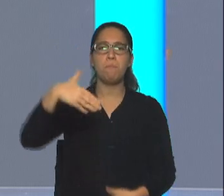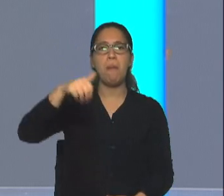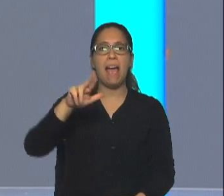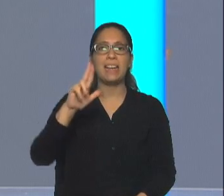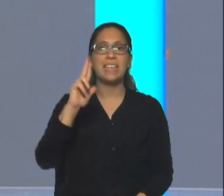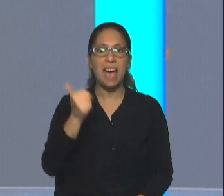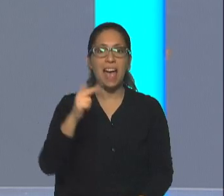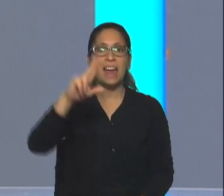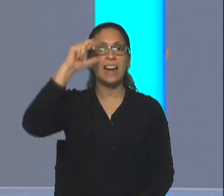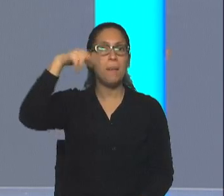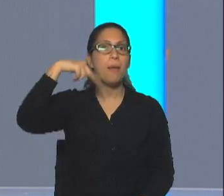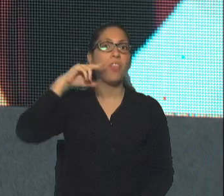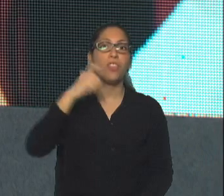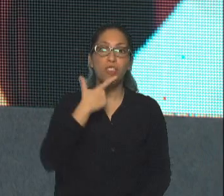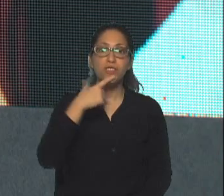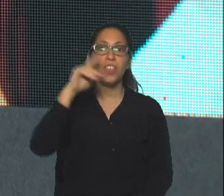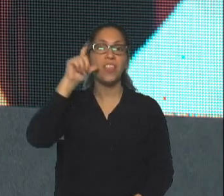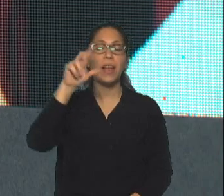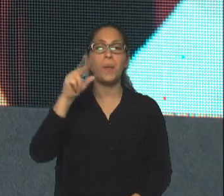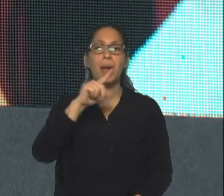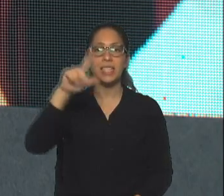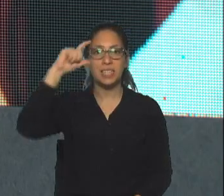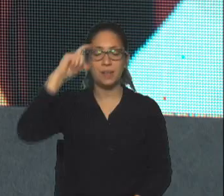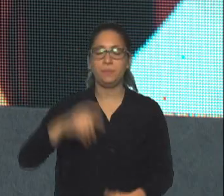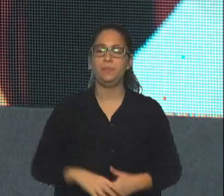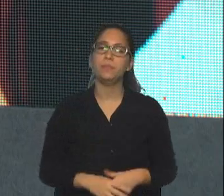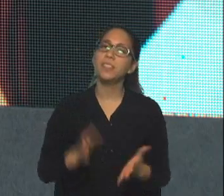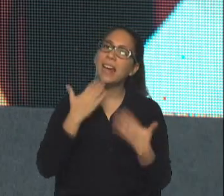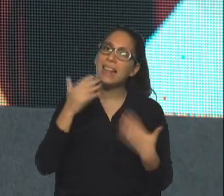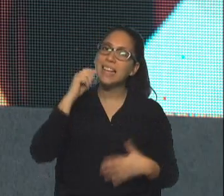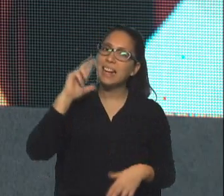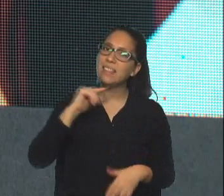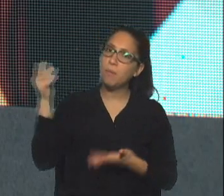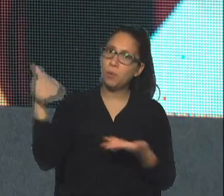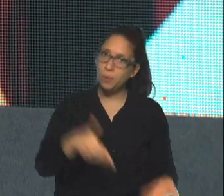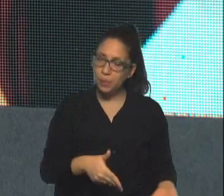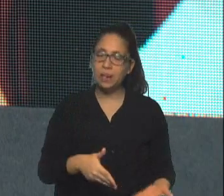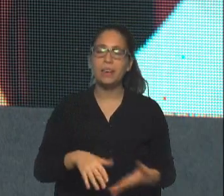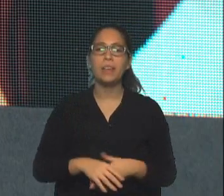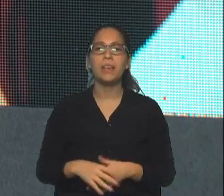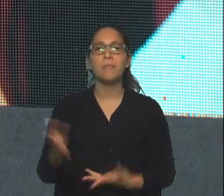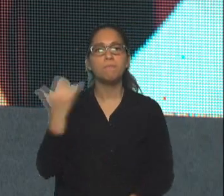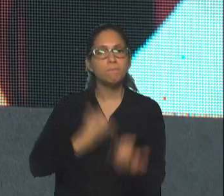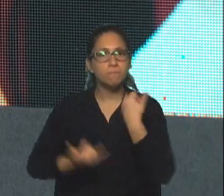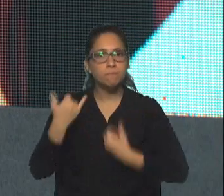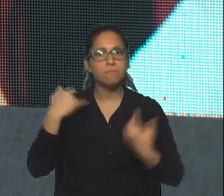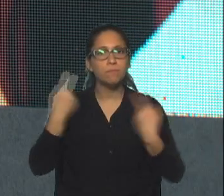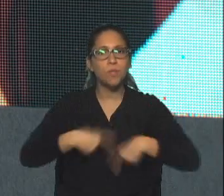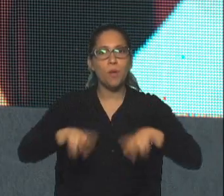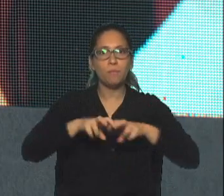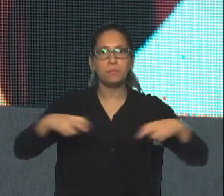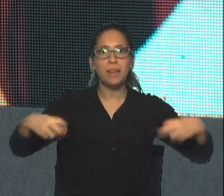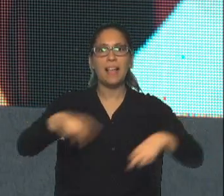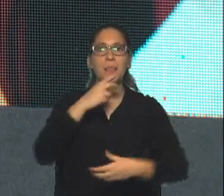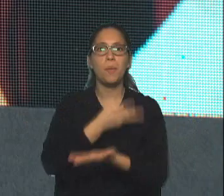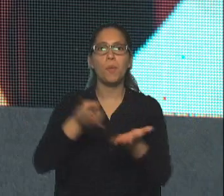remedios del Valle Gracias Rita como siempre te agradecemos Por supuesto que nos acompañes en la mesa de televisión